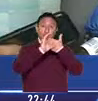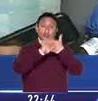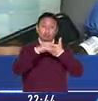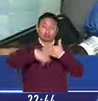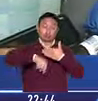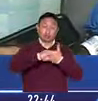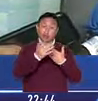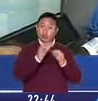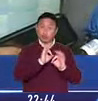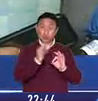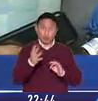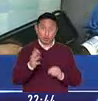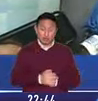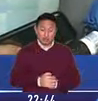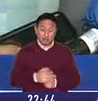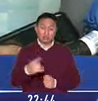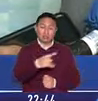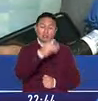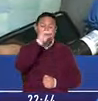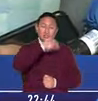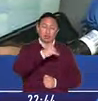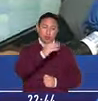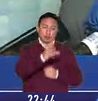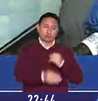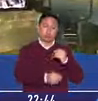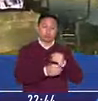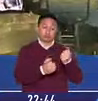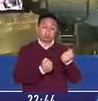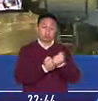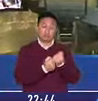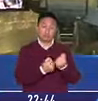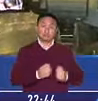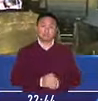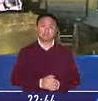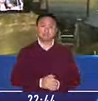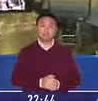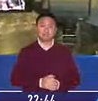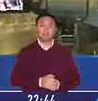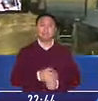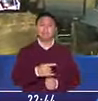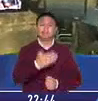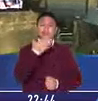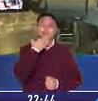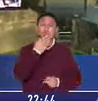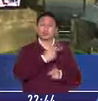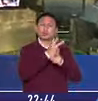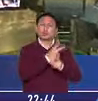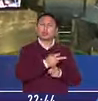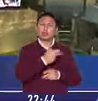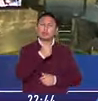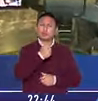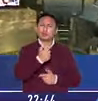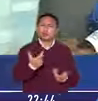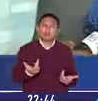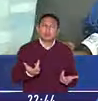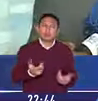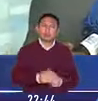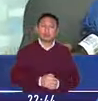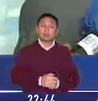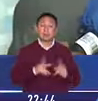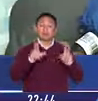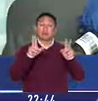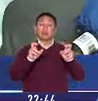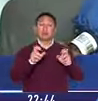no están incluidos y que también son un gran aporte. ¿Cómo sería la protección para periodistas? Tema